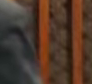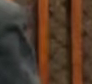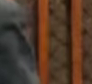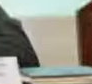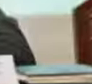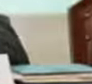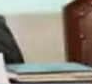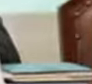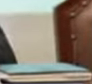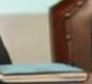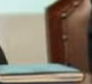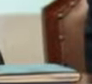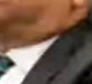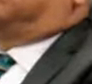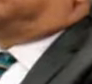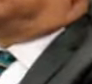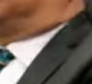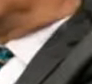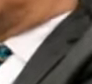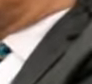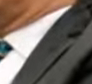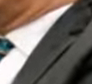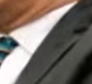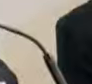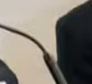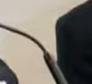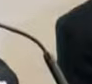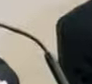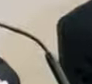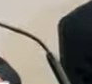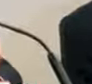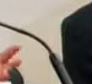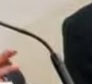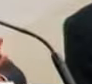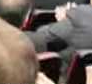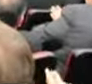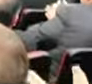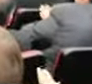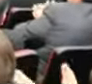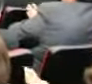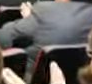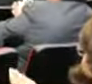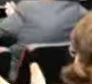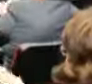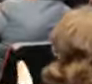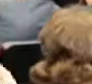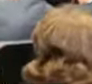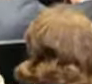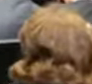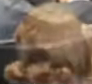crear tratamientos y a crear programas sociales que reduzcan la incidencia y avance de la osteoporosis.